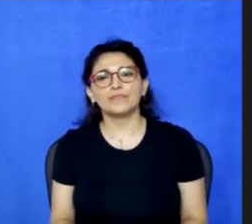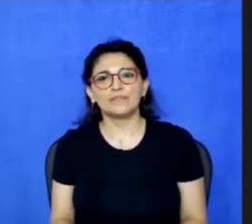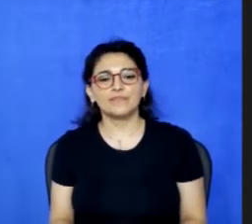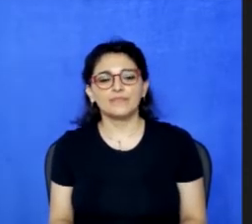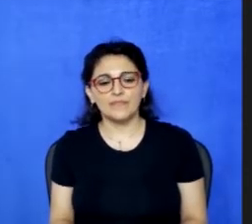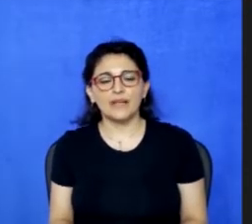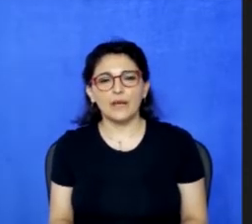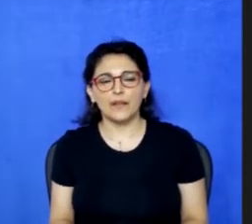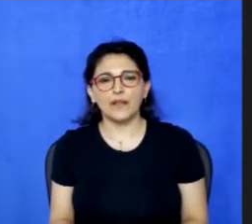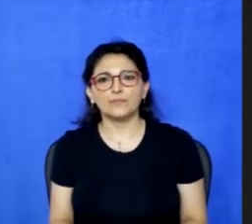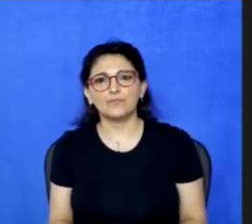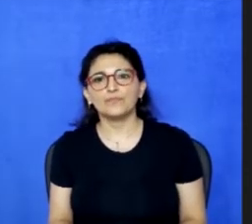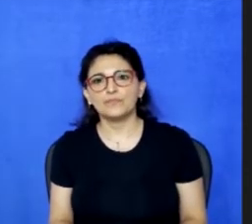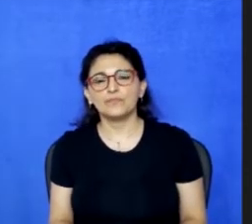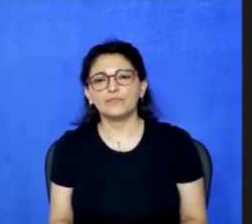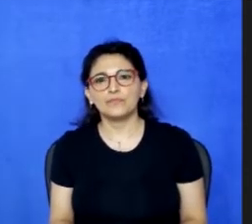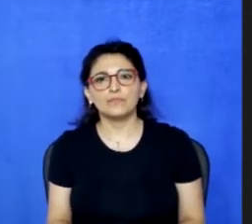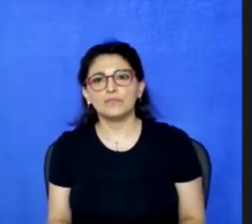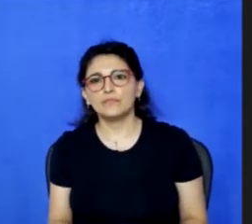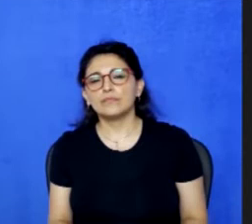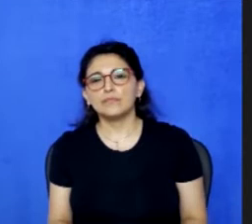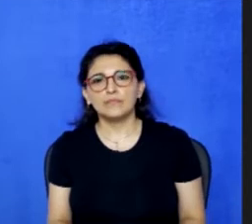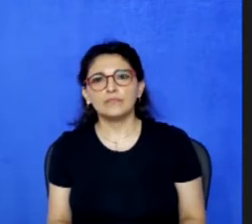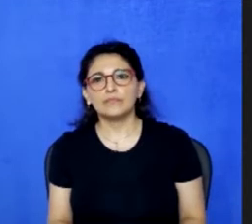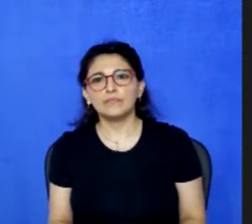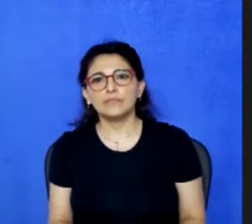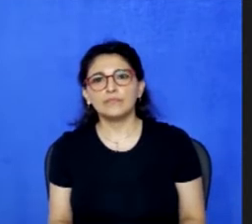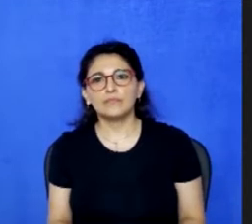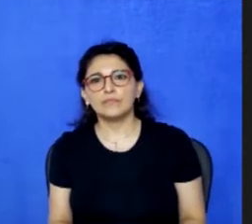otros, dándole un momento feliz a los otros,